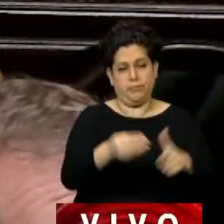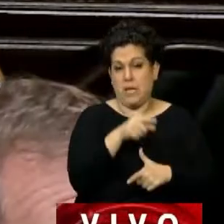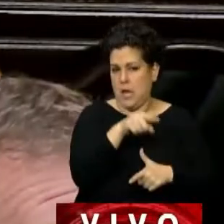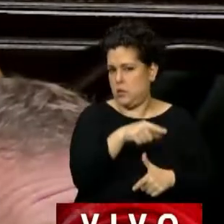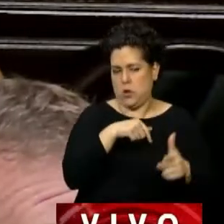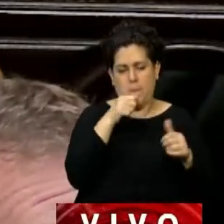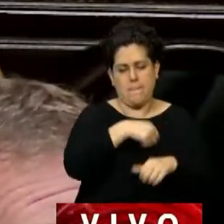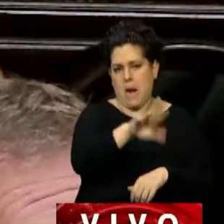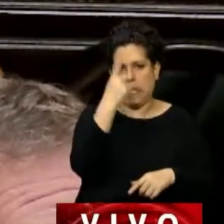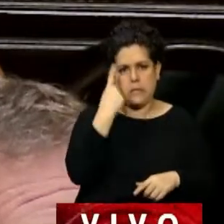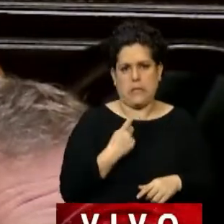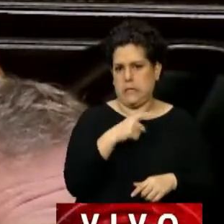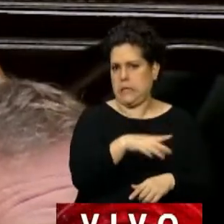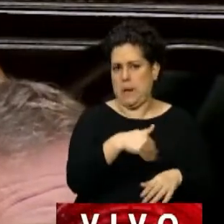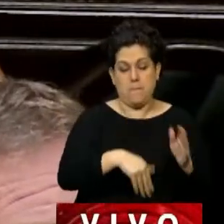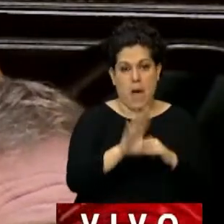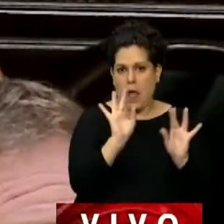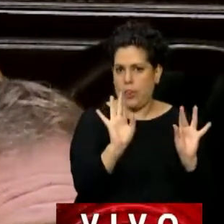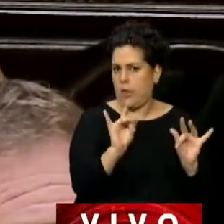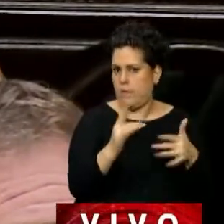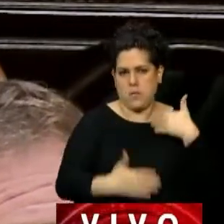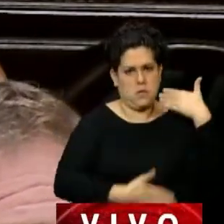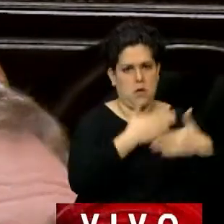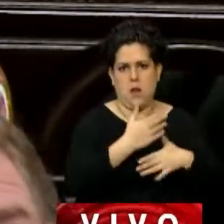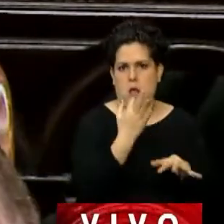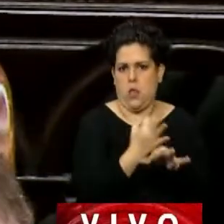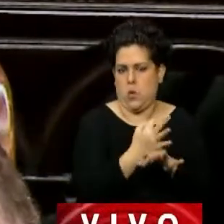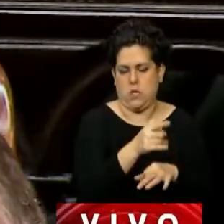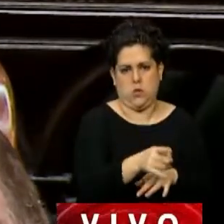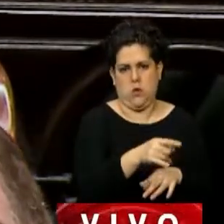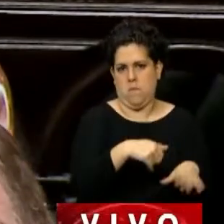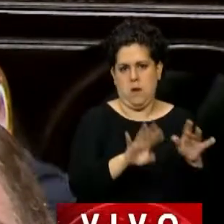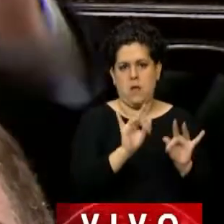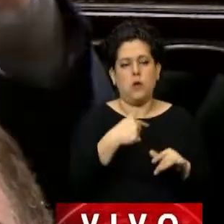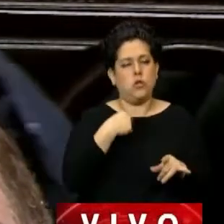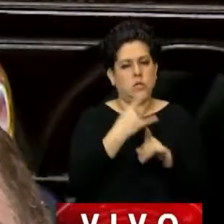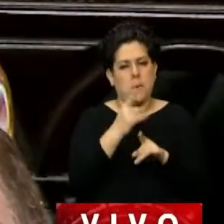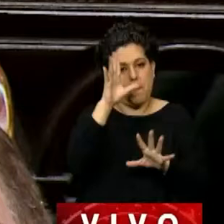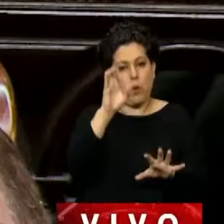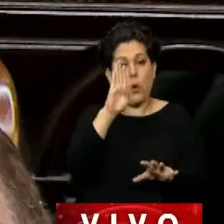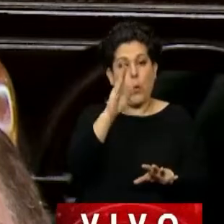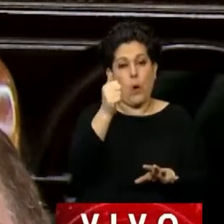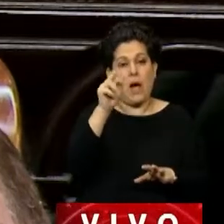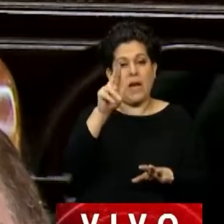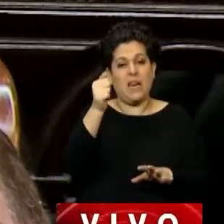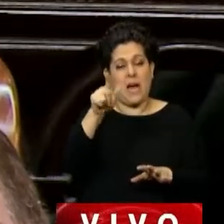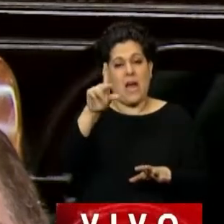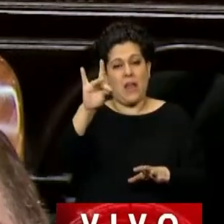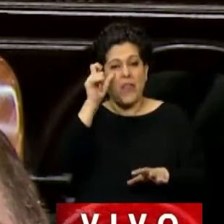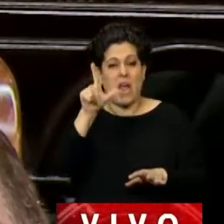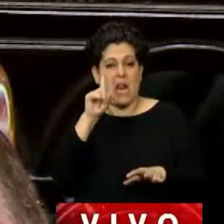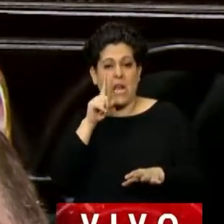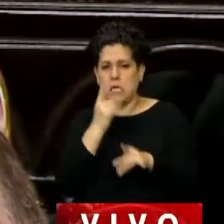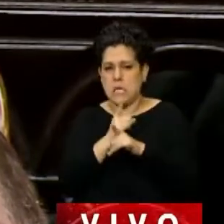más triste de todo porque eso es lo que va a ser más difícil de reparar. Y siempre me acuerdo del señor Baradel y de las peleas de María Eugenia Vidal contra el